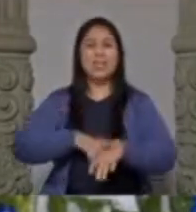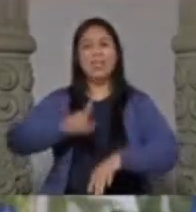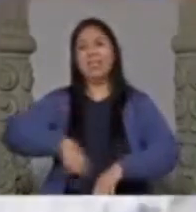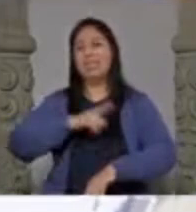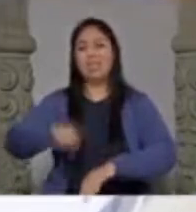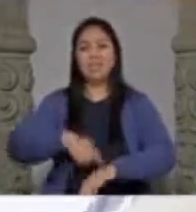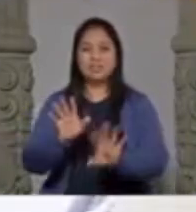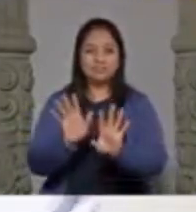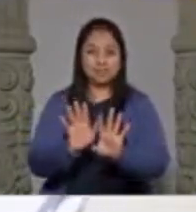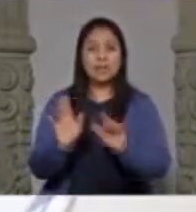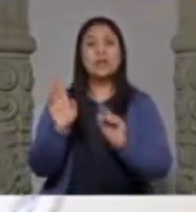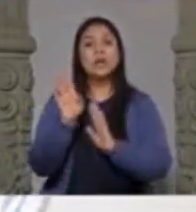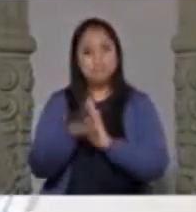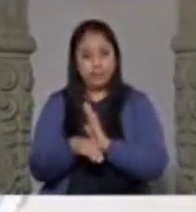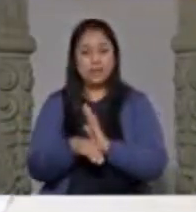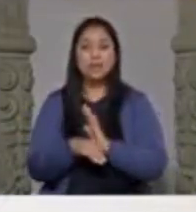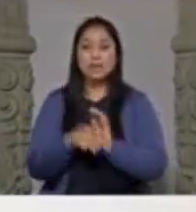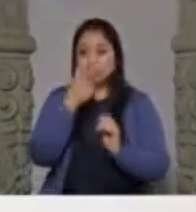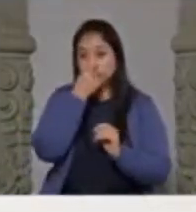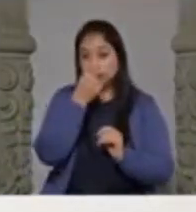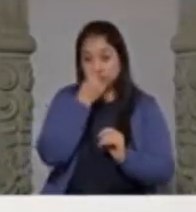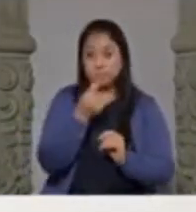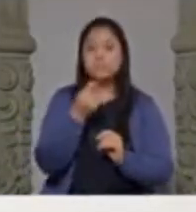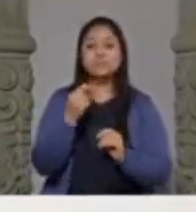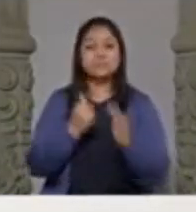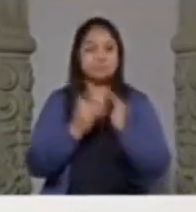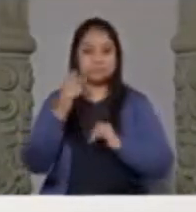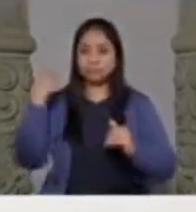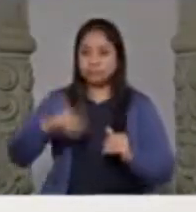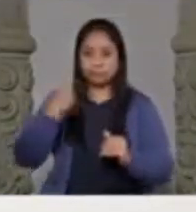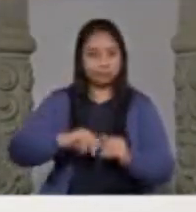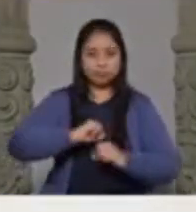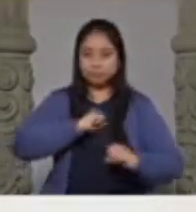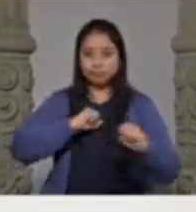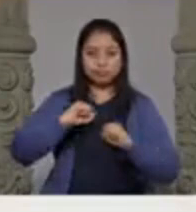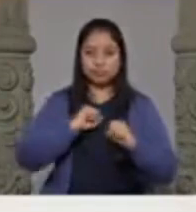menos tiempo, menos posibilidades de corrupción y más agilidad